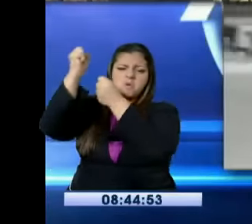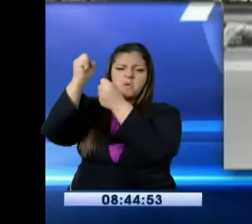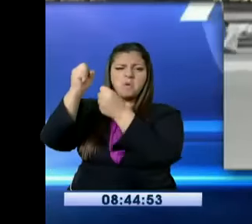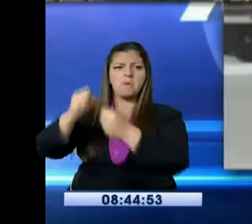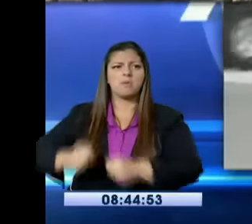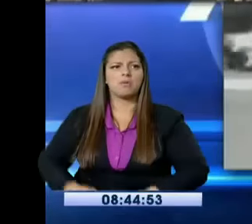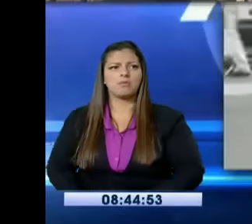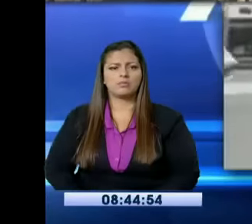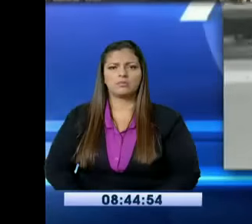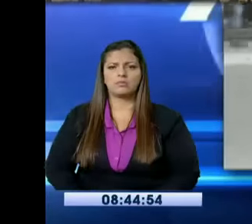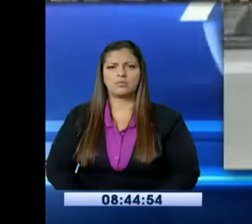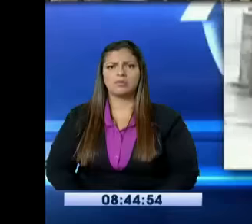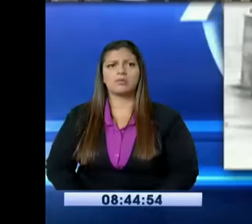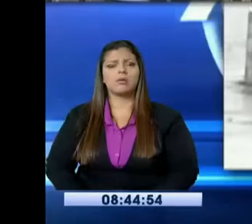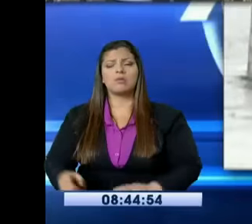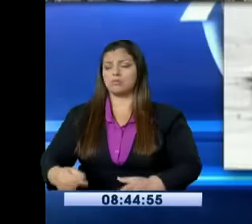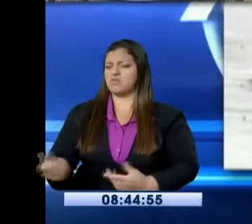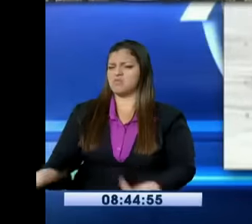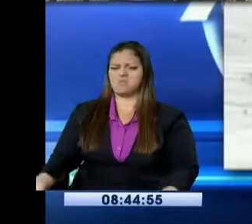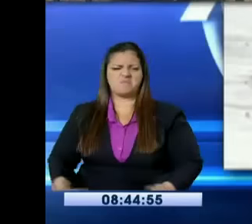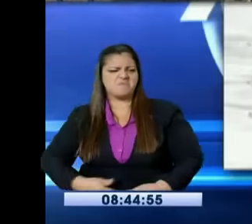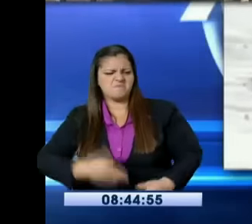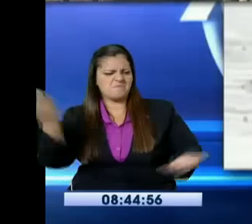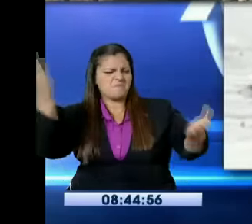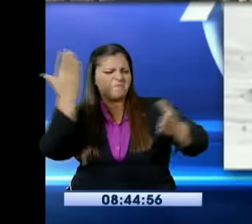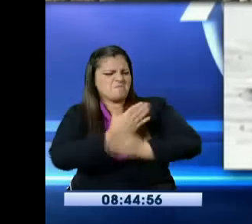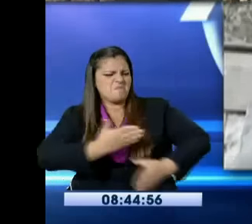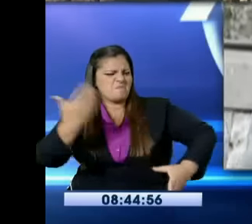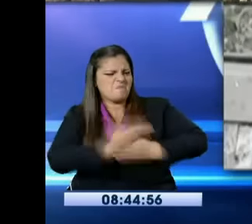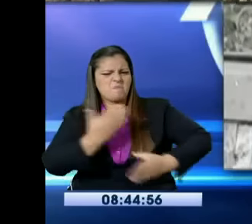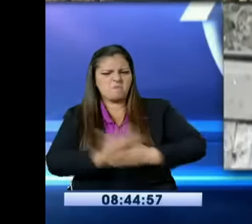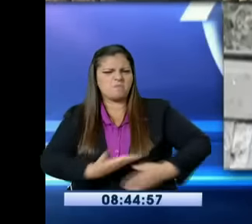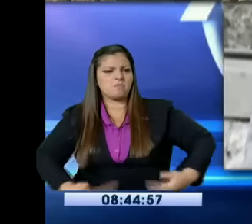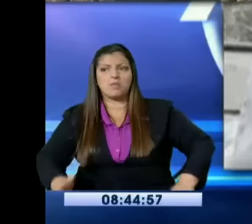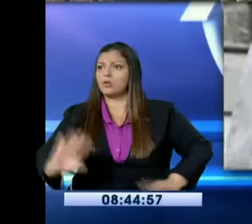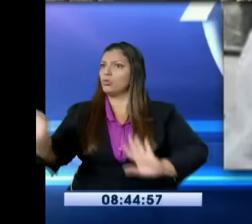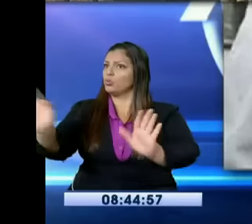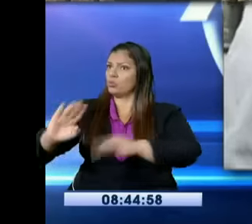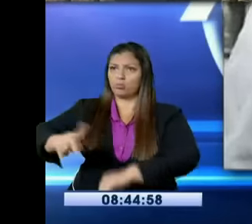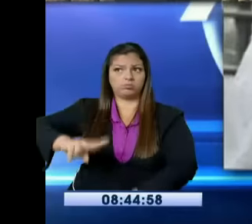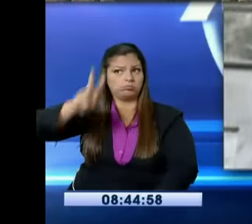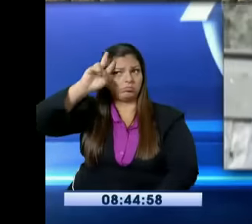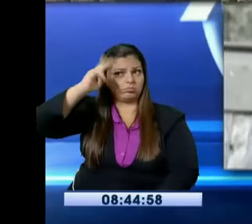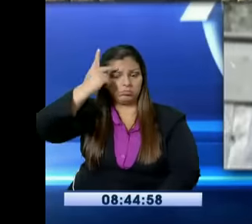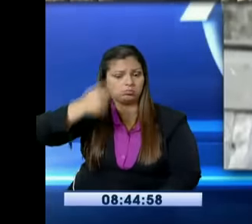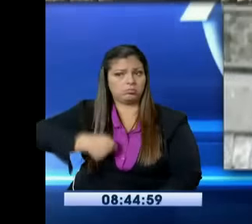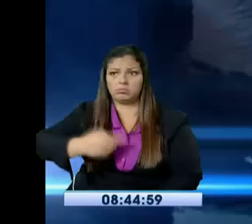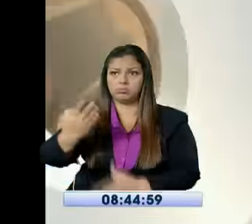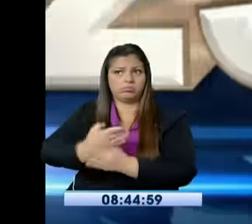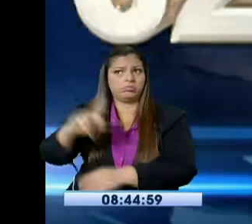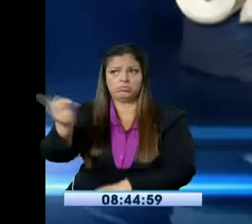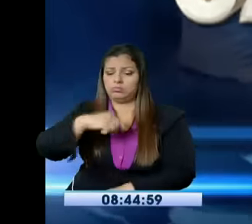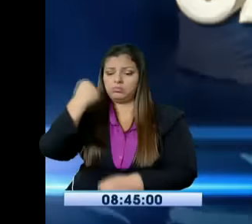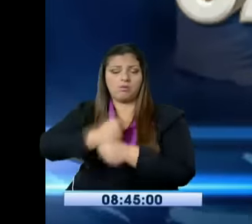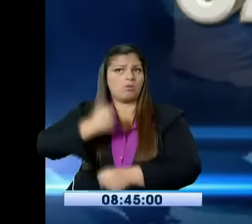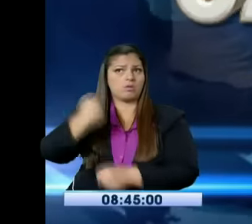uno viene a molestar, dice, ya vienen a... No, le digo, disculpe, a trabajar se dice.